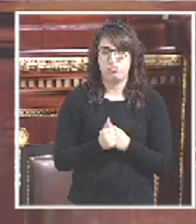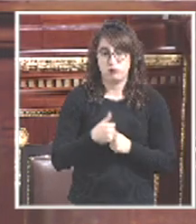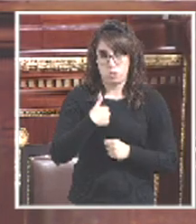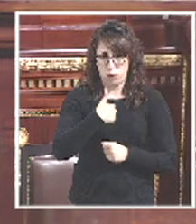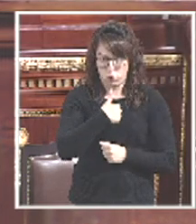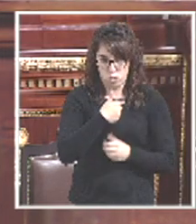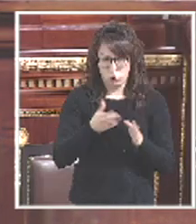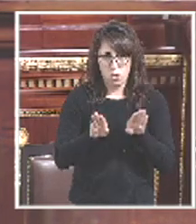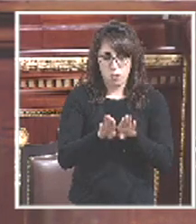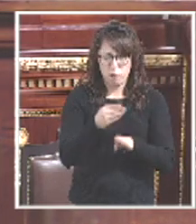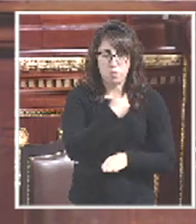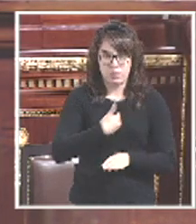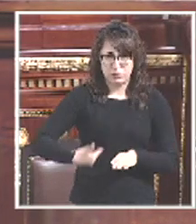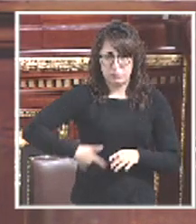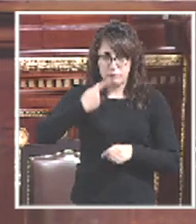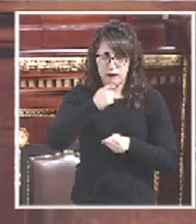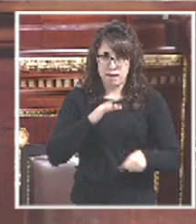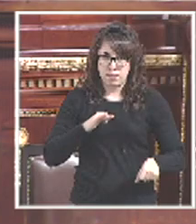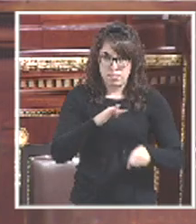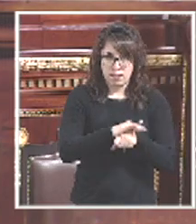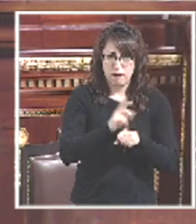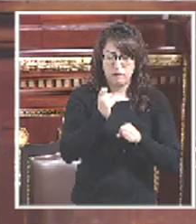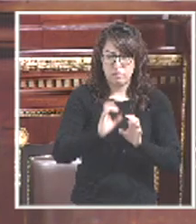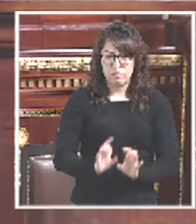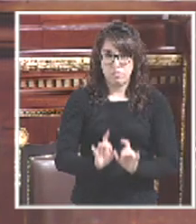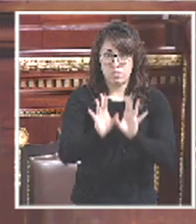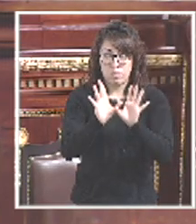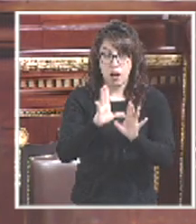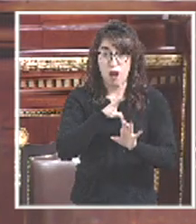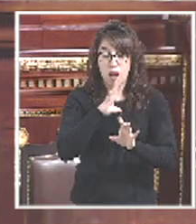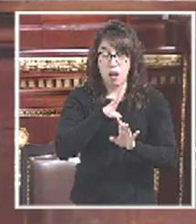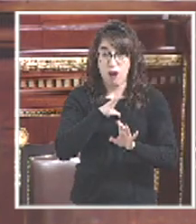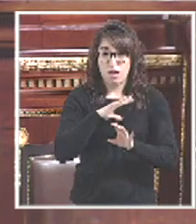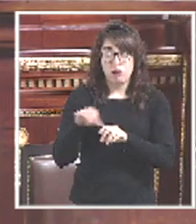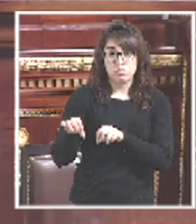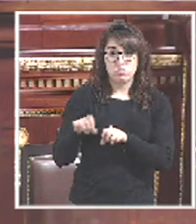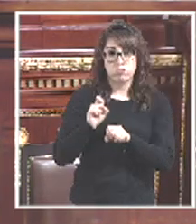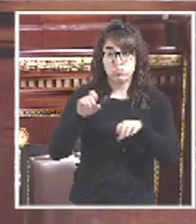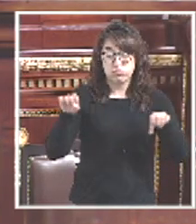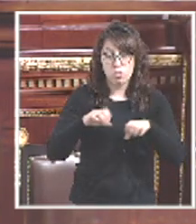Gestión Integral de Riesgos y de Protección Civil de este Congreso,